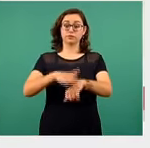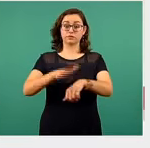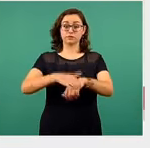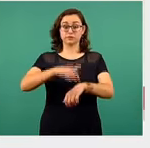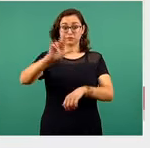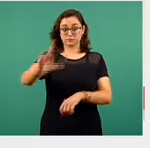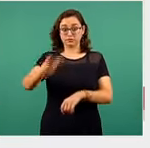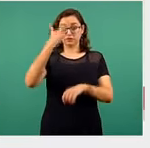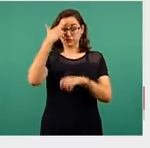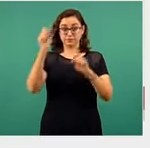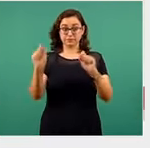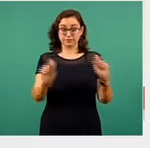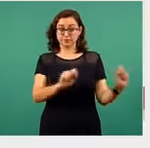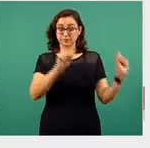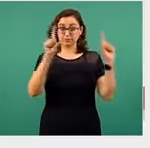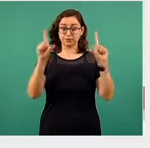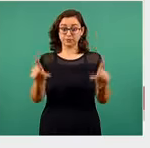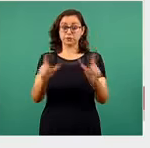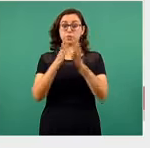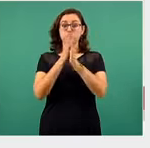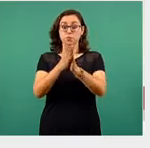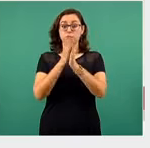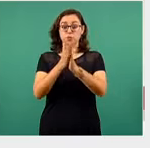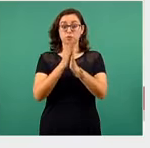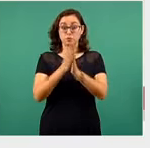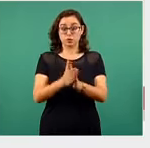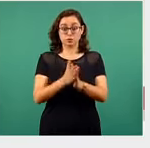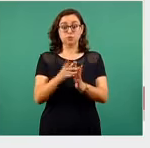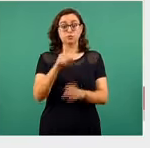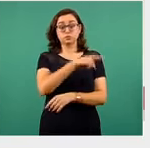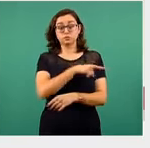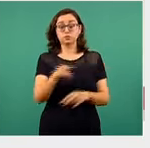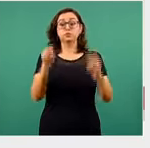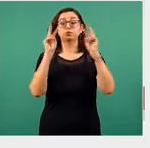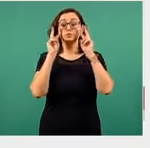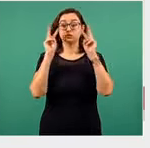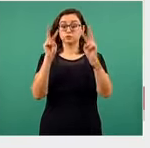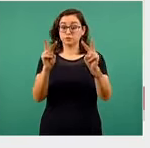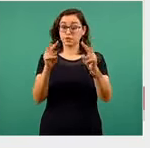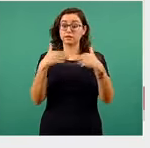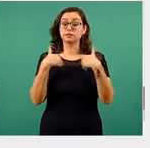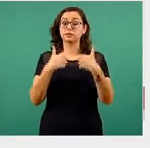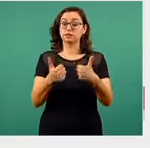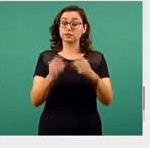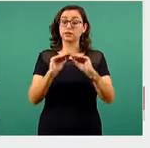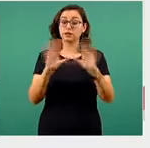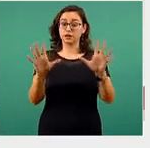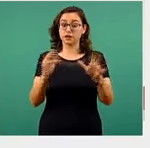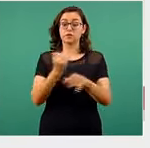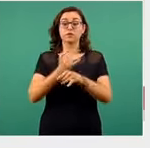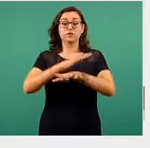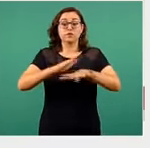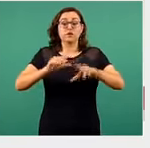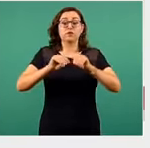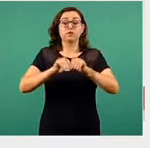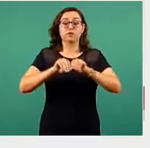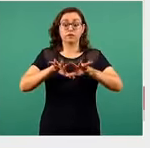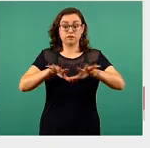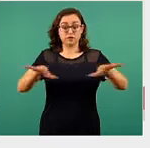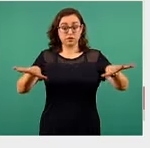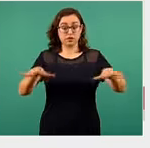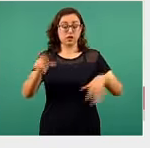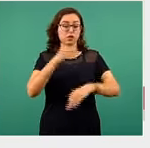poner en forma gráfica para que quede claro. Por favor, si usted está visualizando esto, téngalo claro, difunda la información con sus